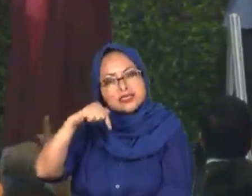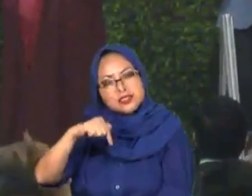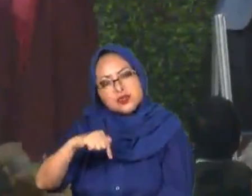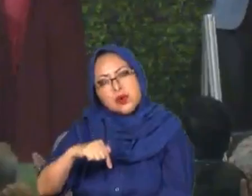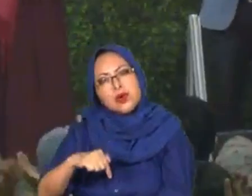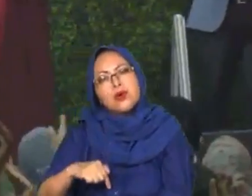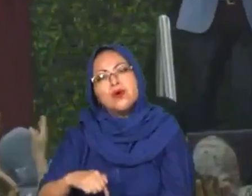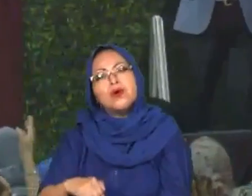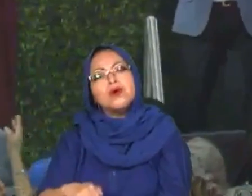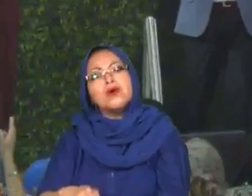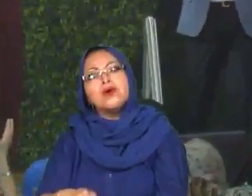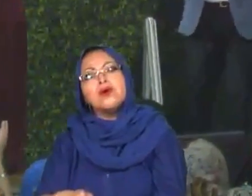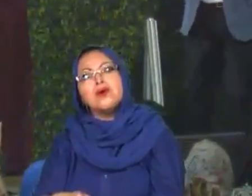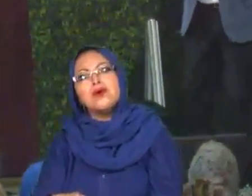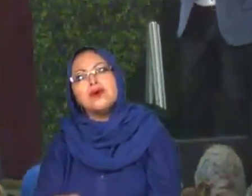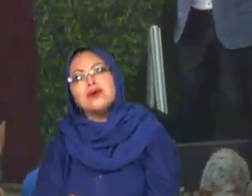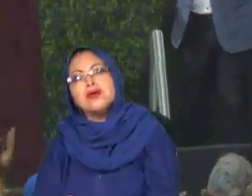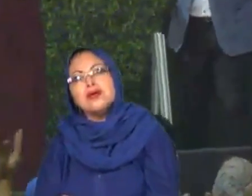seas